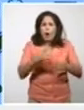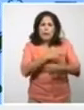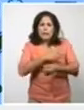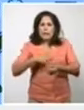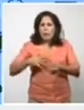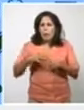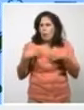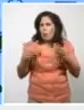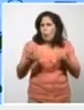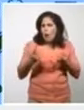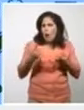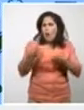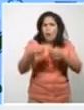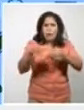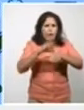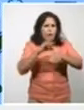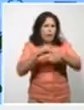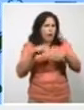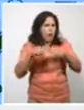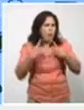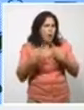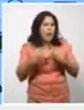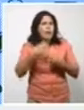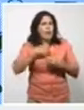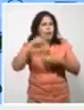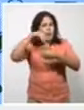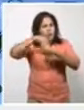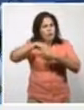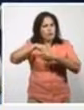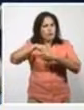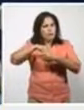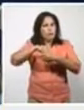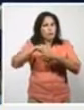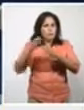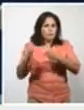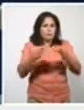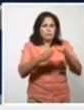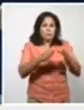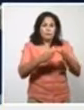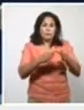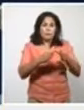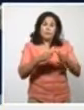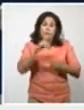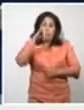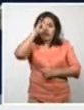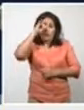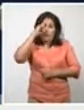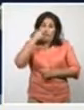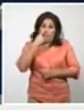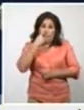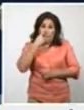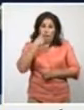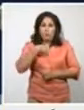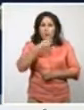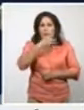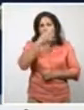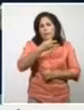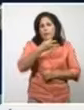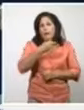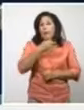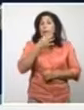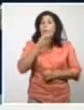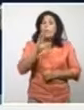de pacientes recuperados quedan con secuelas en Cuba? Mira, lo más frecuente, según se ha reportado